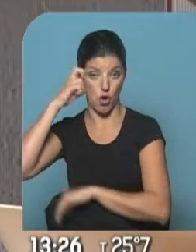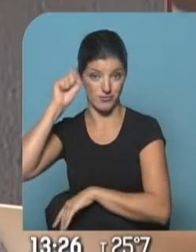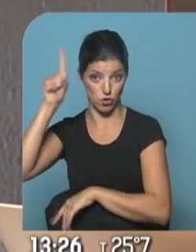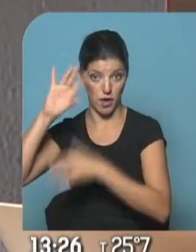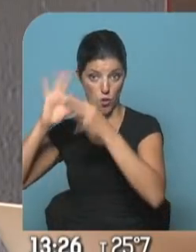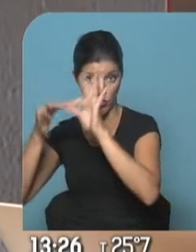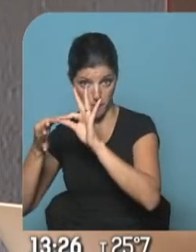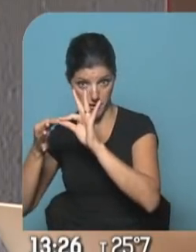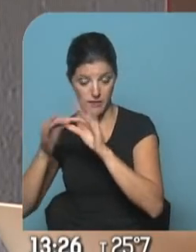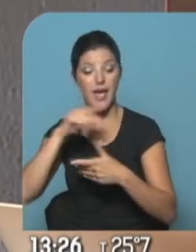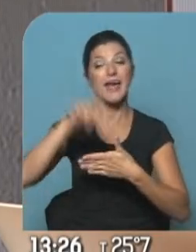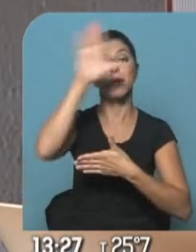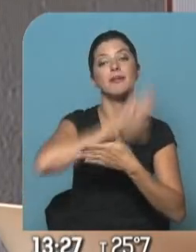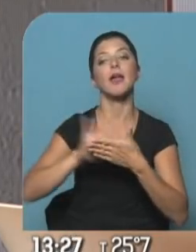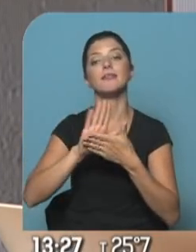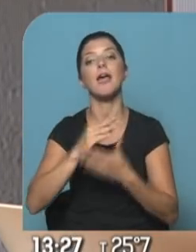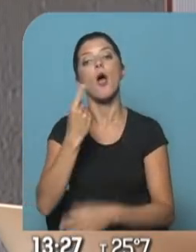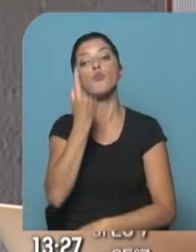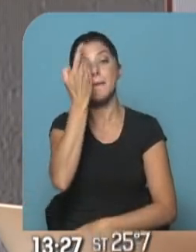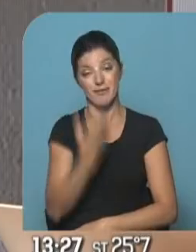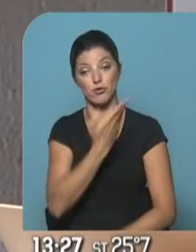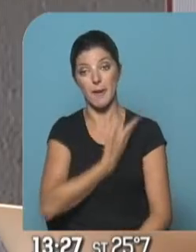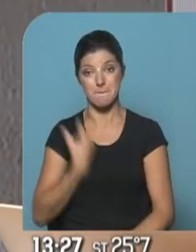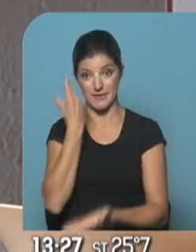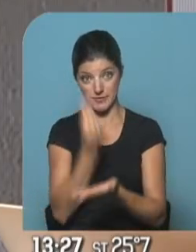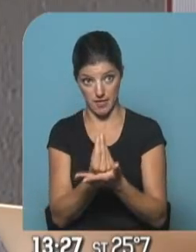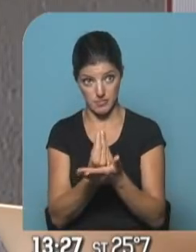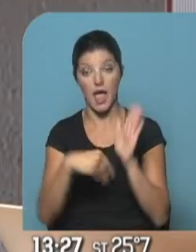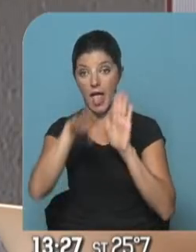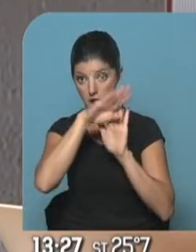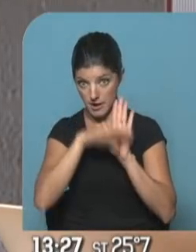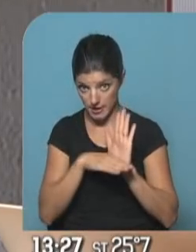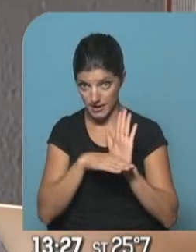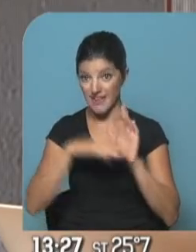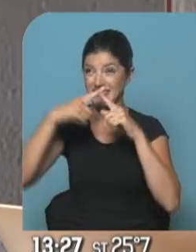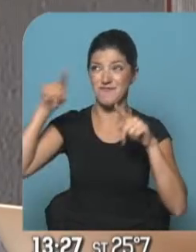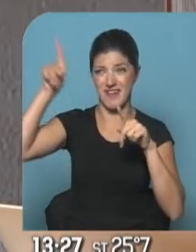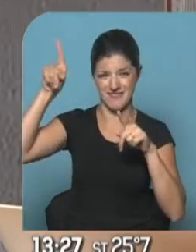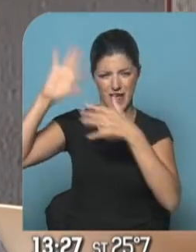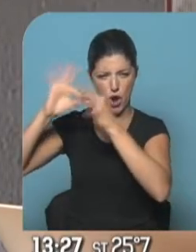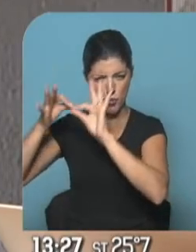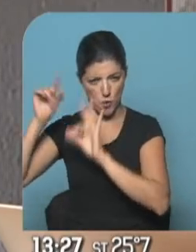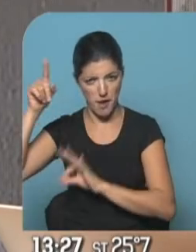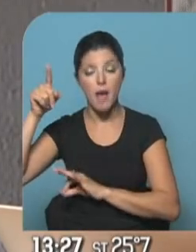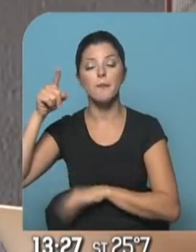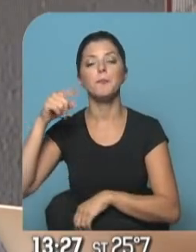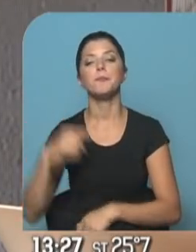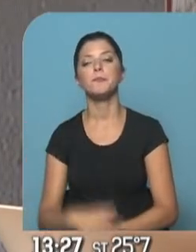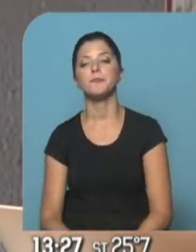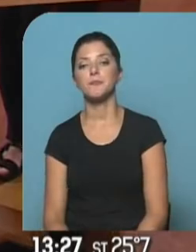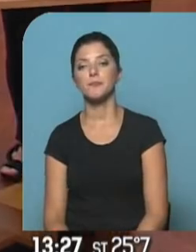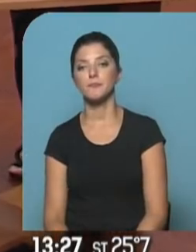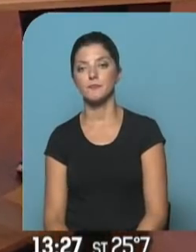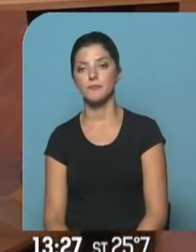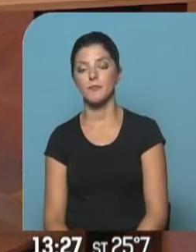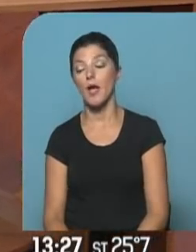América Latina son presidencialistas, tienen sus reglas obviamente, pero a mí no me parece del todo mal el tema de, ante